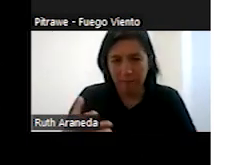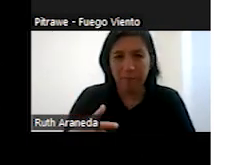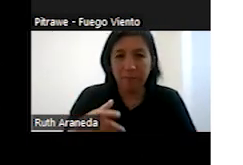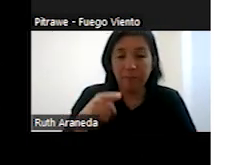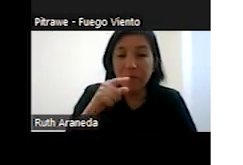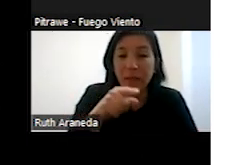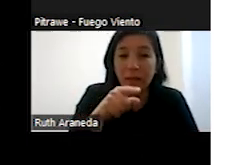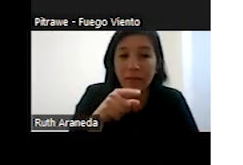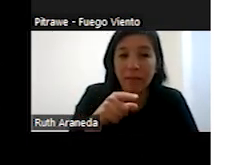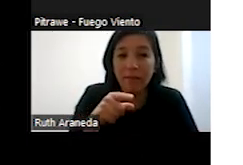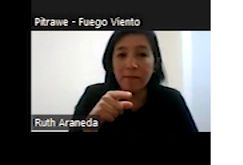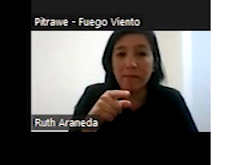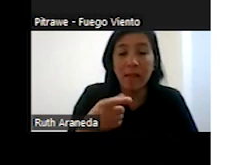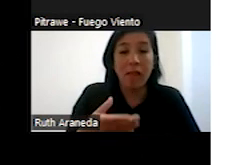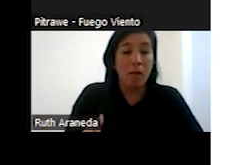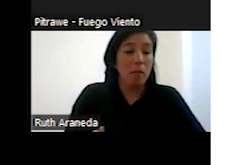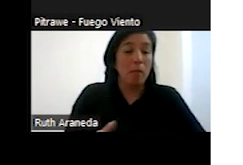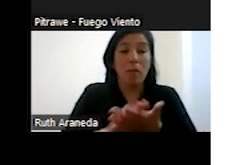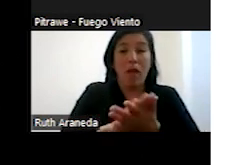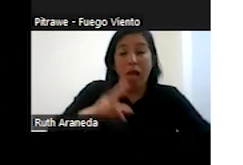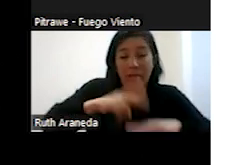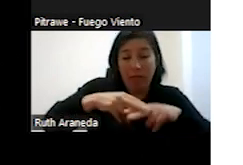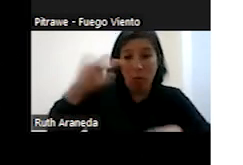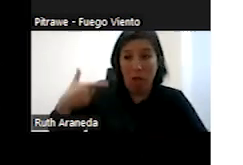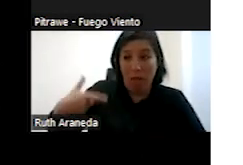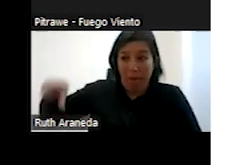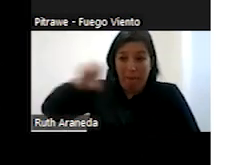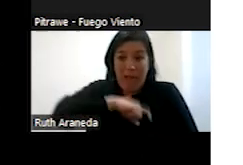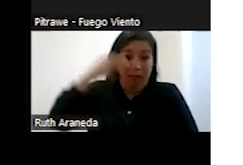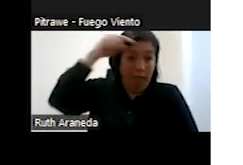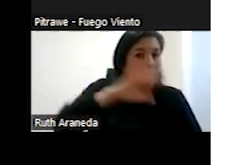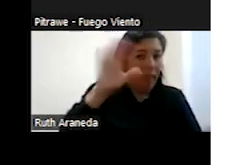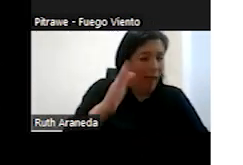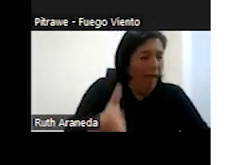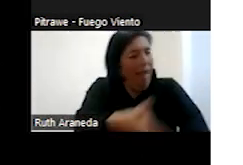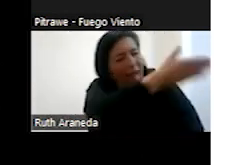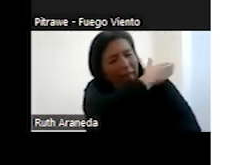presente antes de la llegada de los españoles. Hay un caso de sífilis que